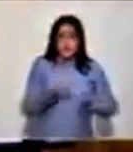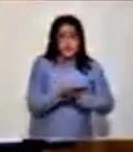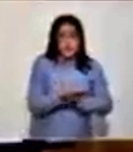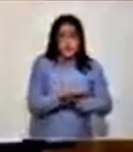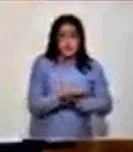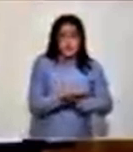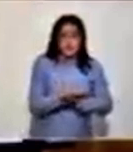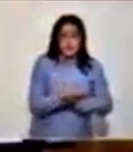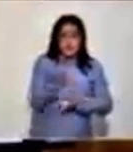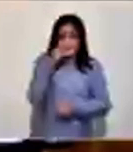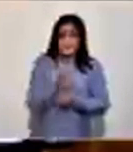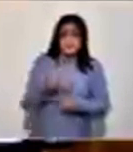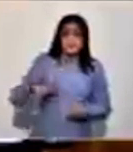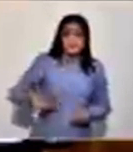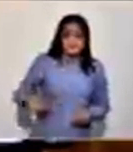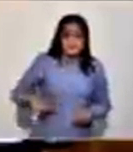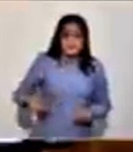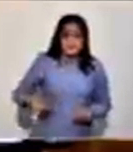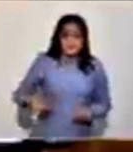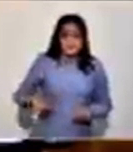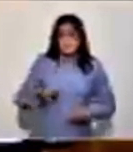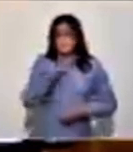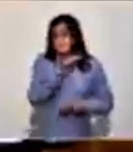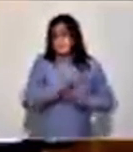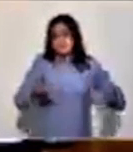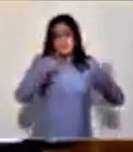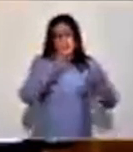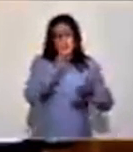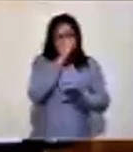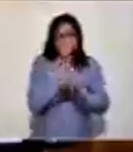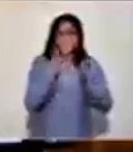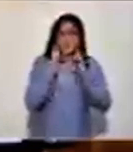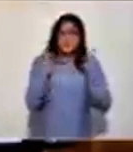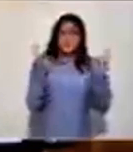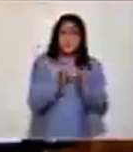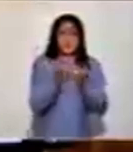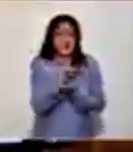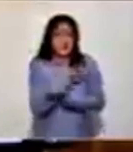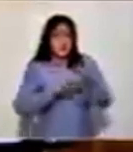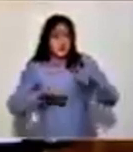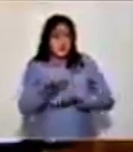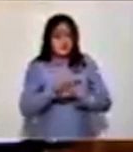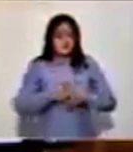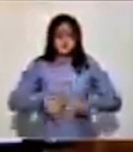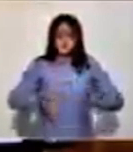Ya para este gobierno se acabaron las reuniones públicas